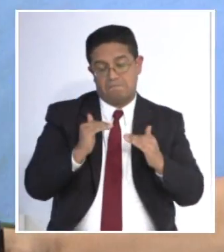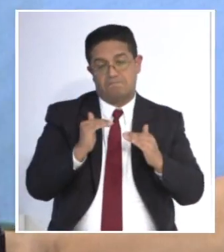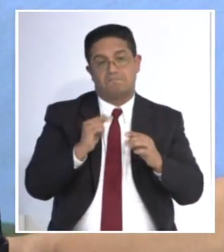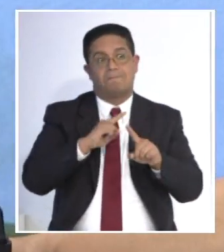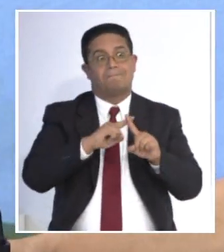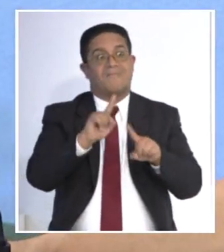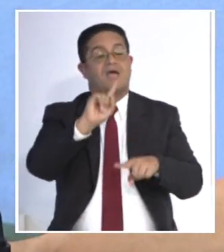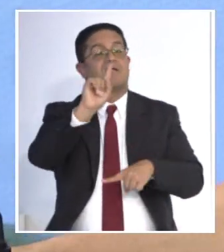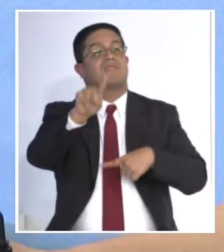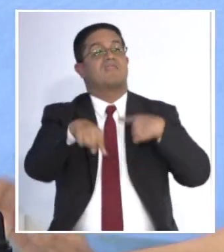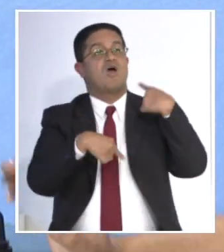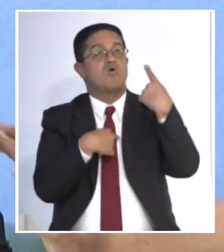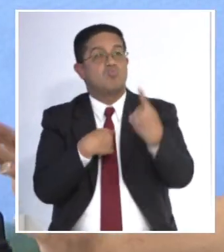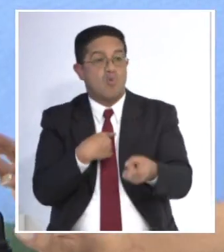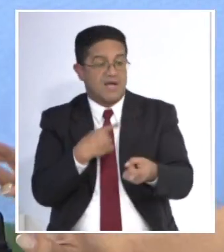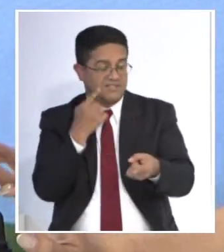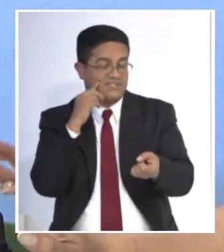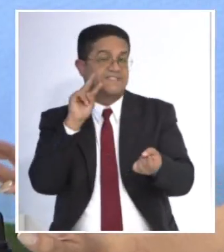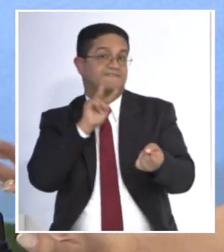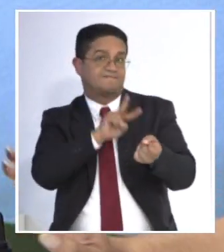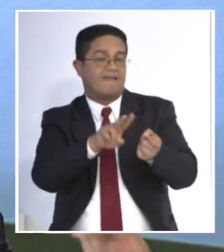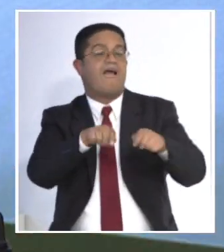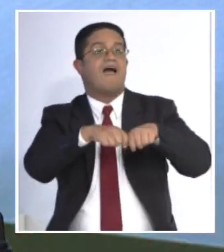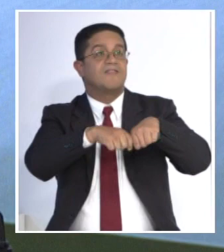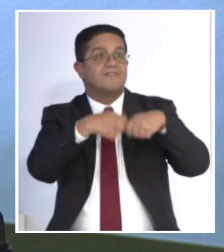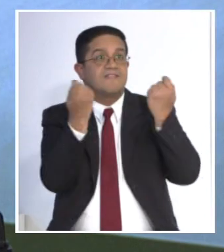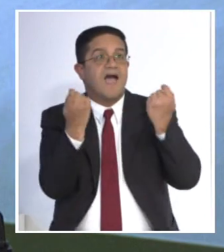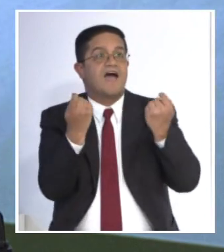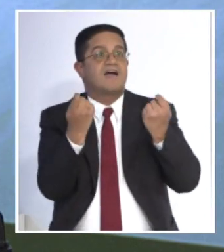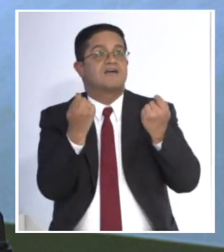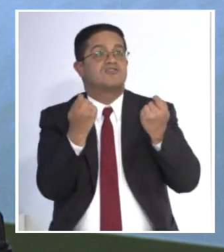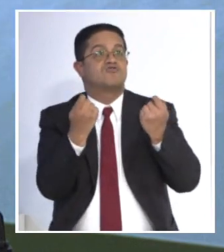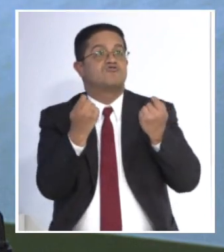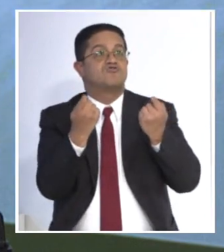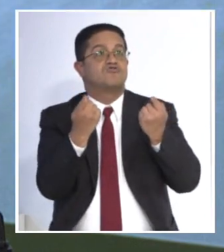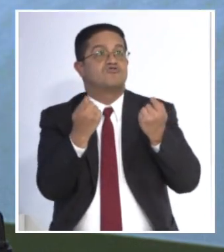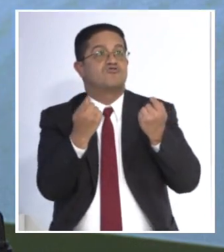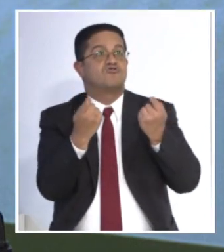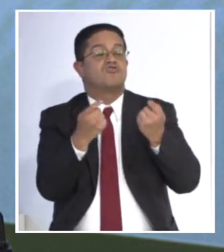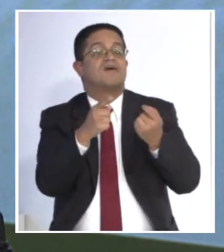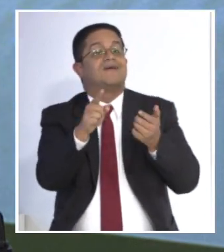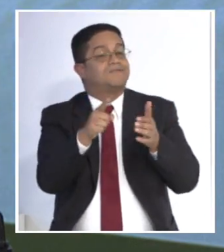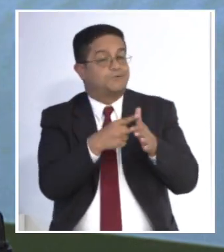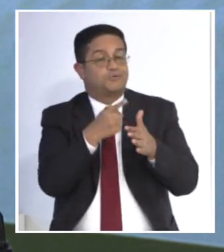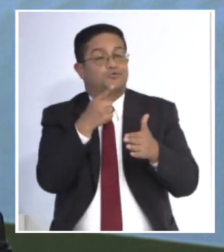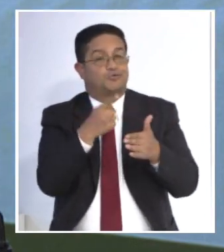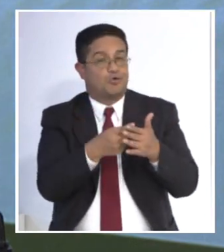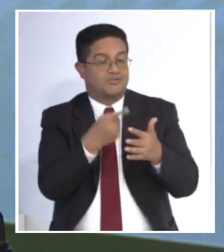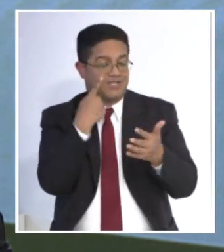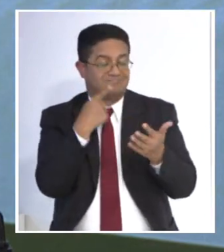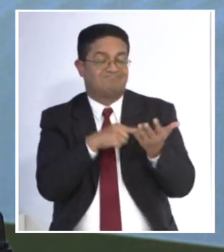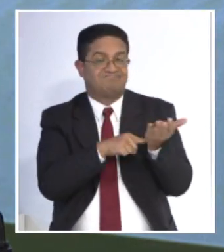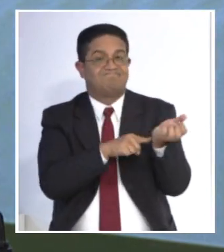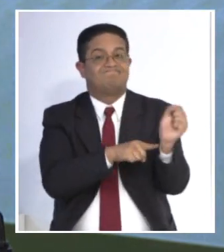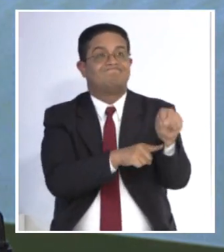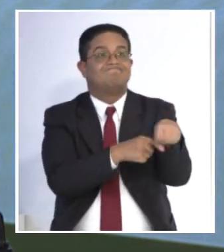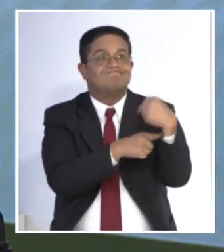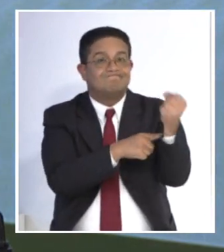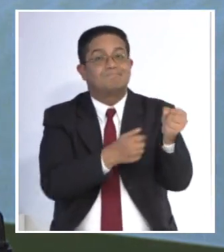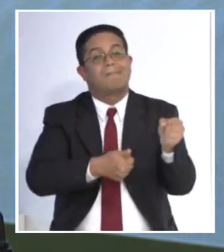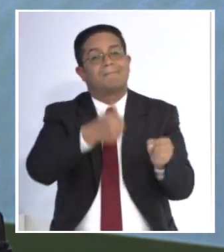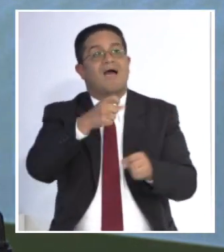acude, entonces ya el daño o la resolución 100% funcional de la mano de la muñeca va a ser mucho